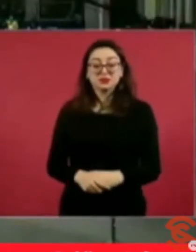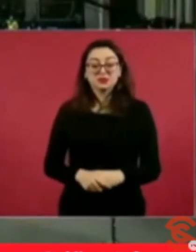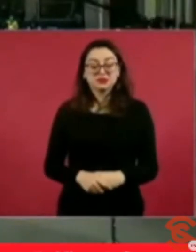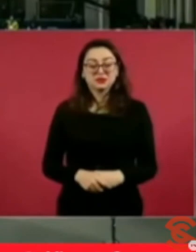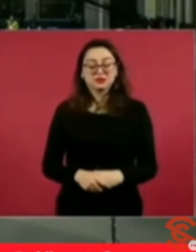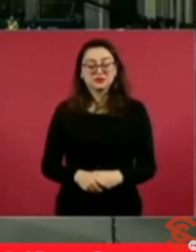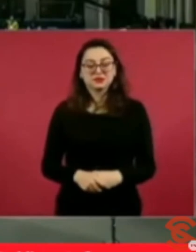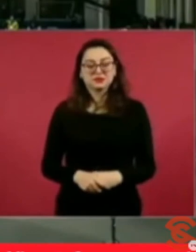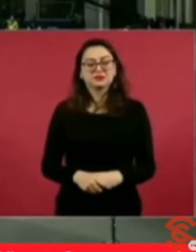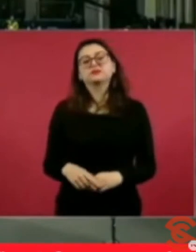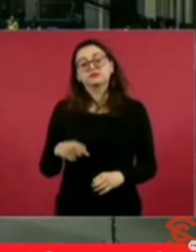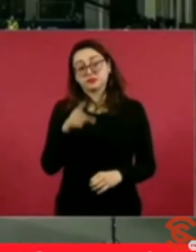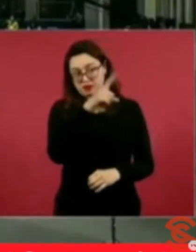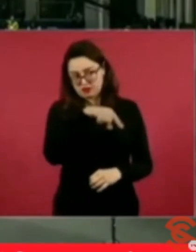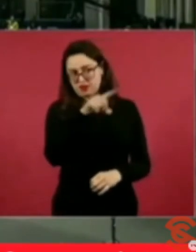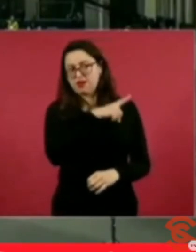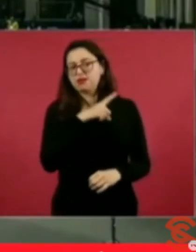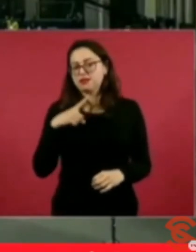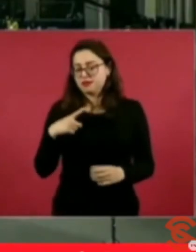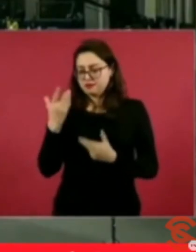Ellos saben.